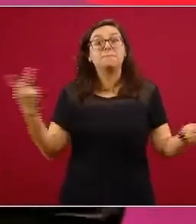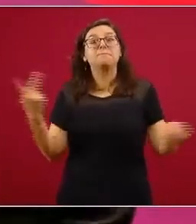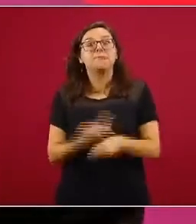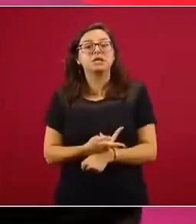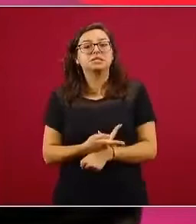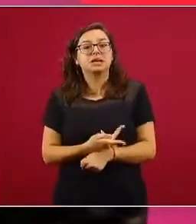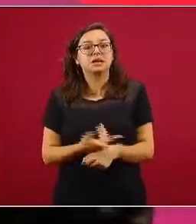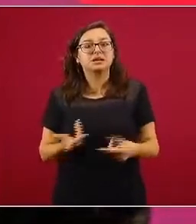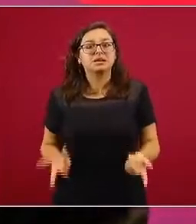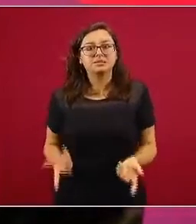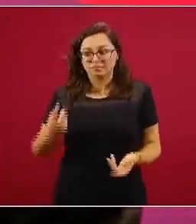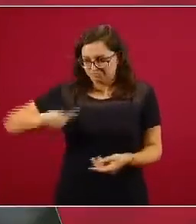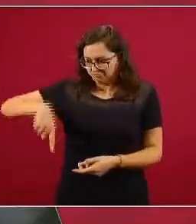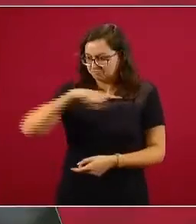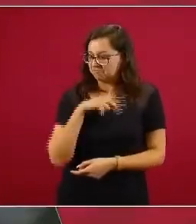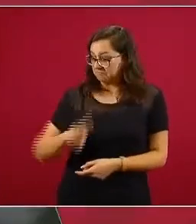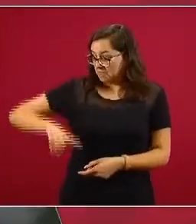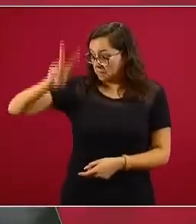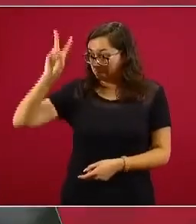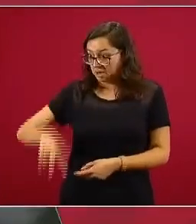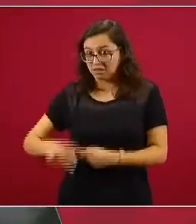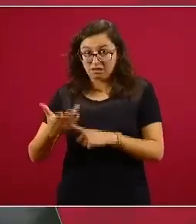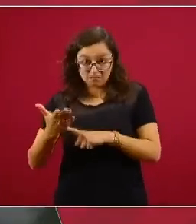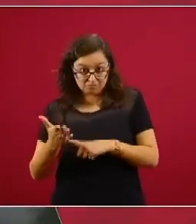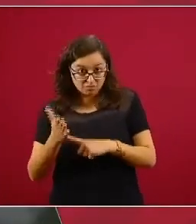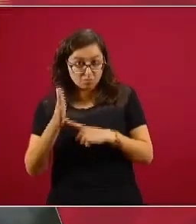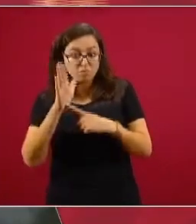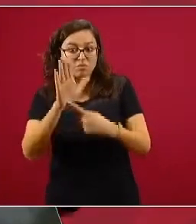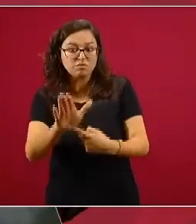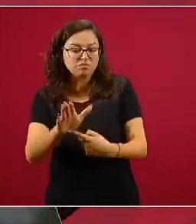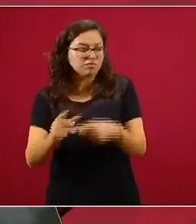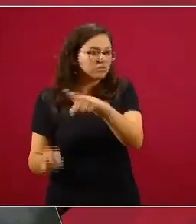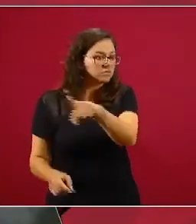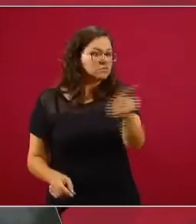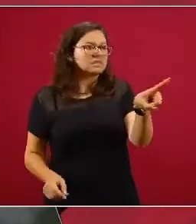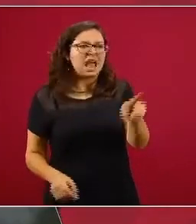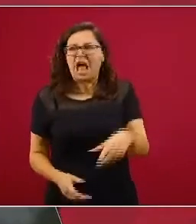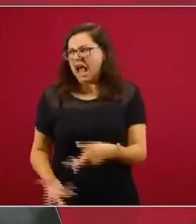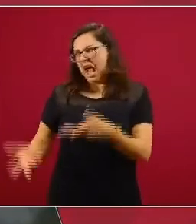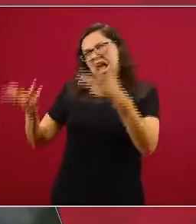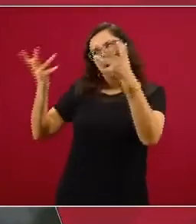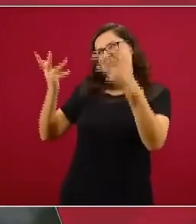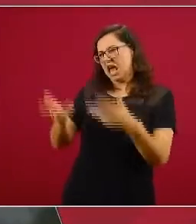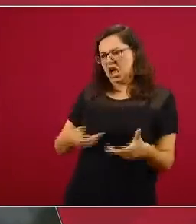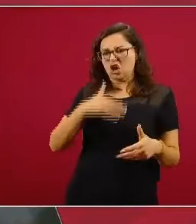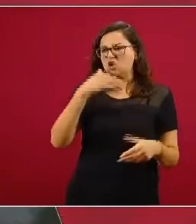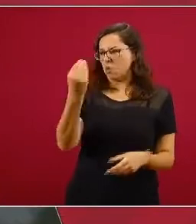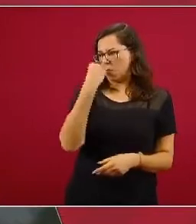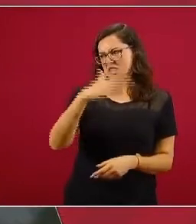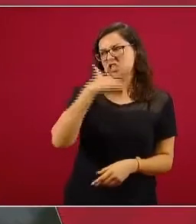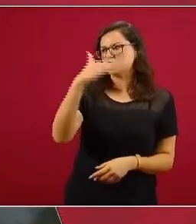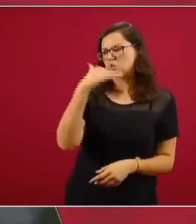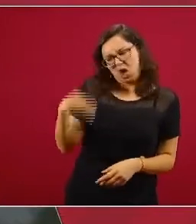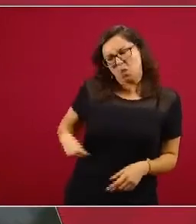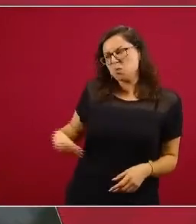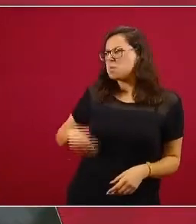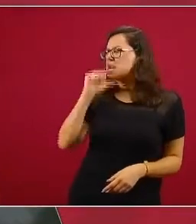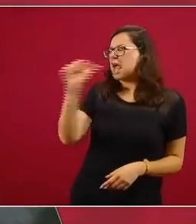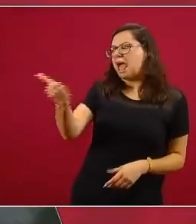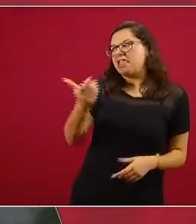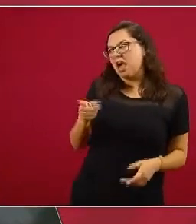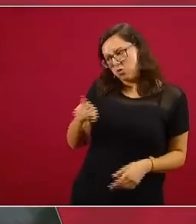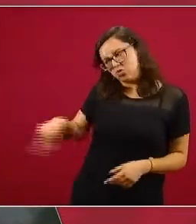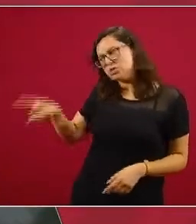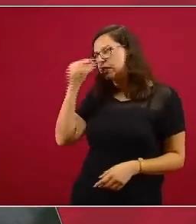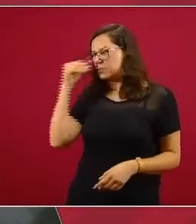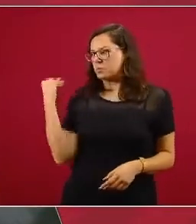en algunos medios de comunicación es, quieren culpar a la comida chatarra. No, con